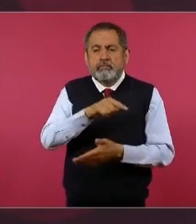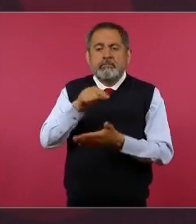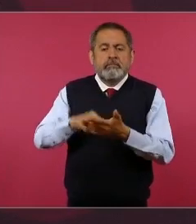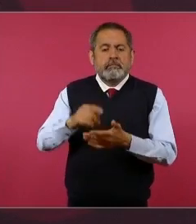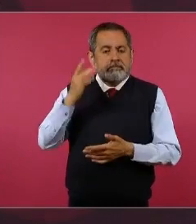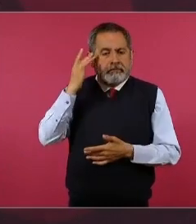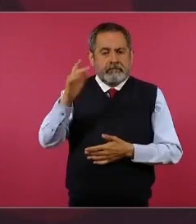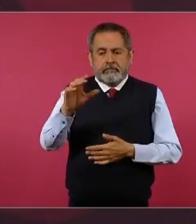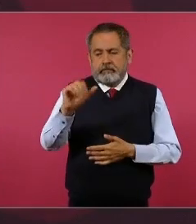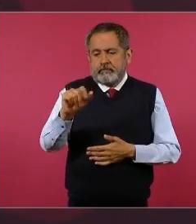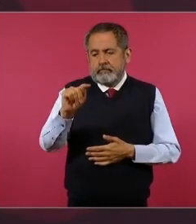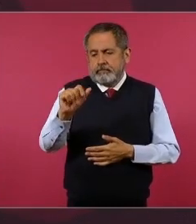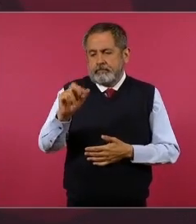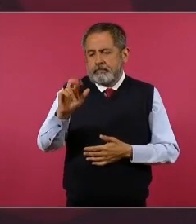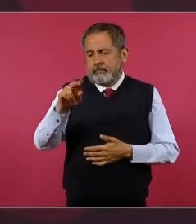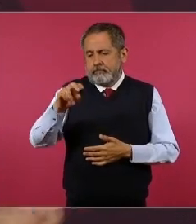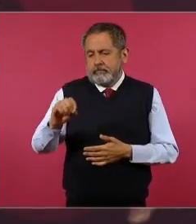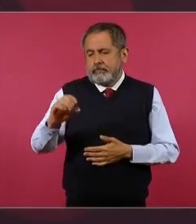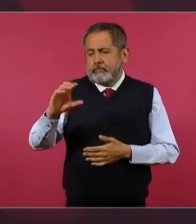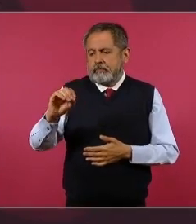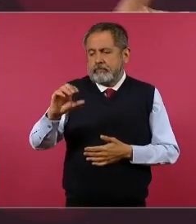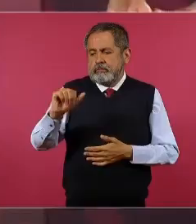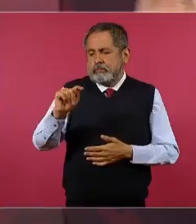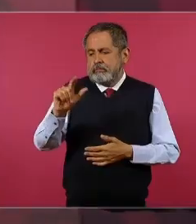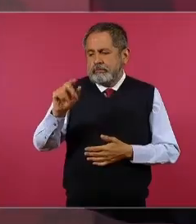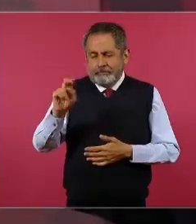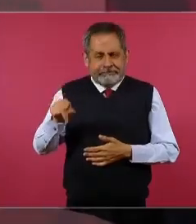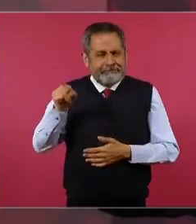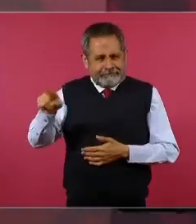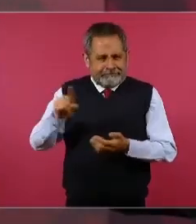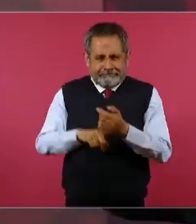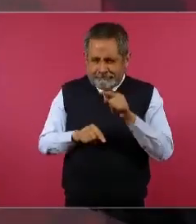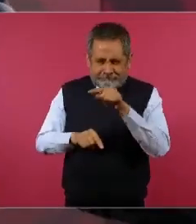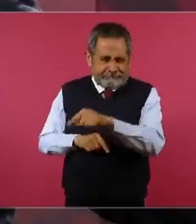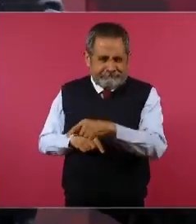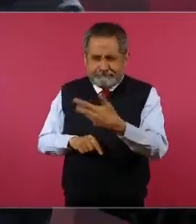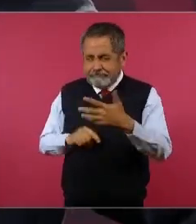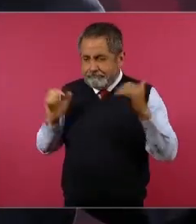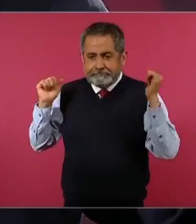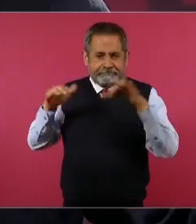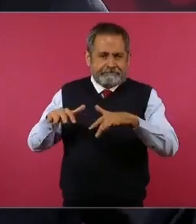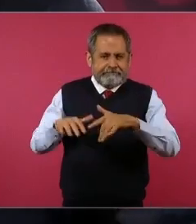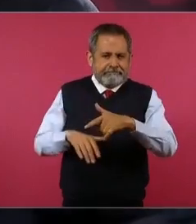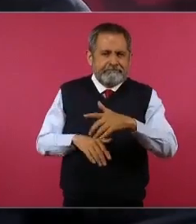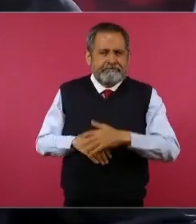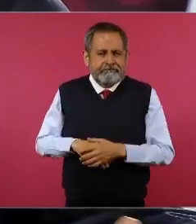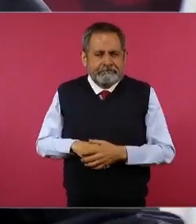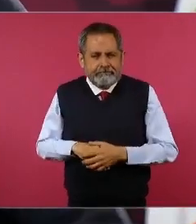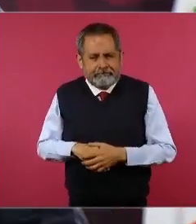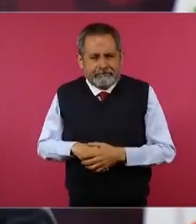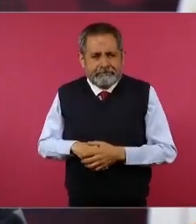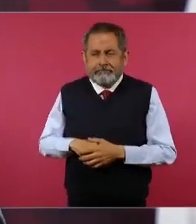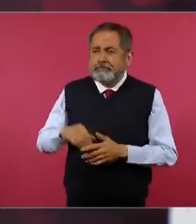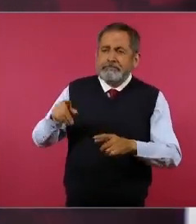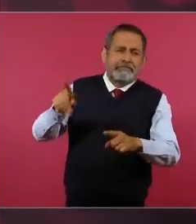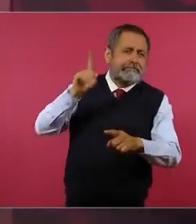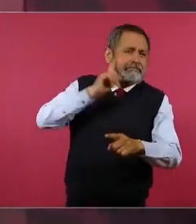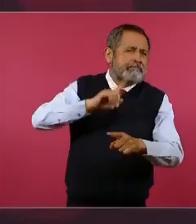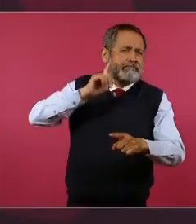Catarina, Coatlán, estábamos en un acto, ¿no? Y dice, la primera